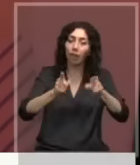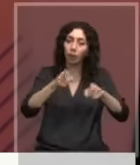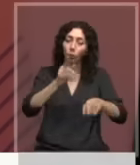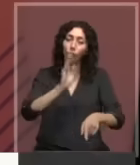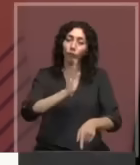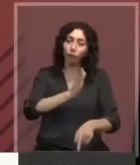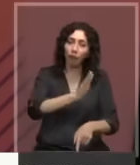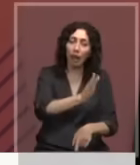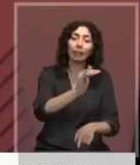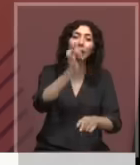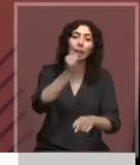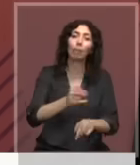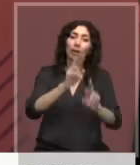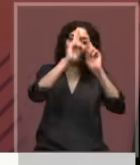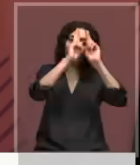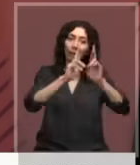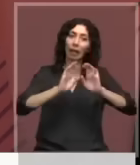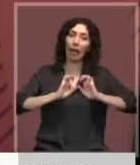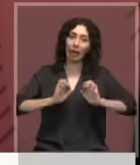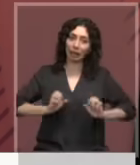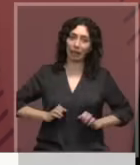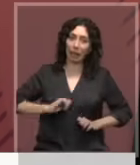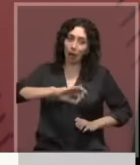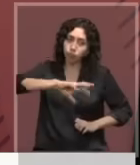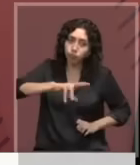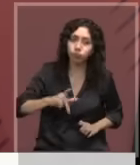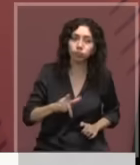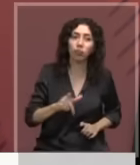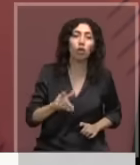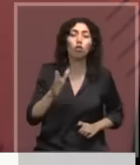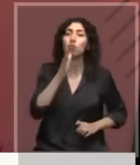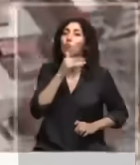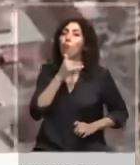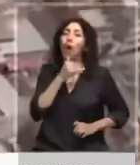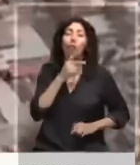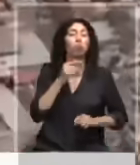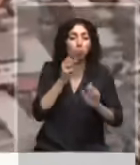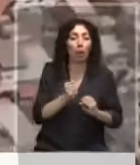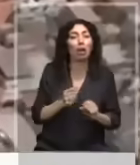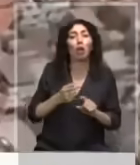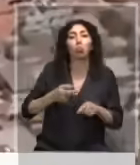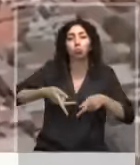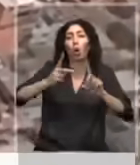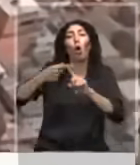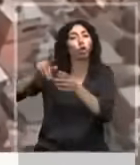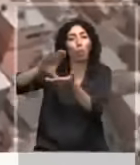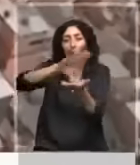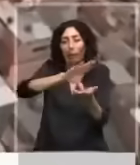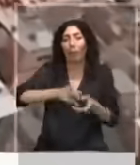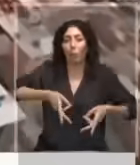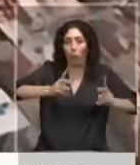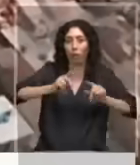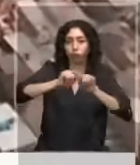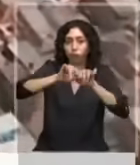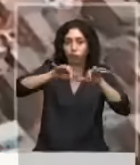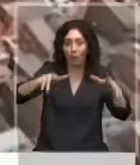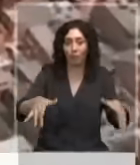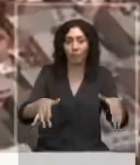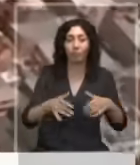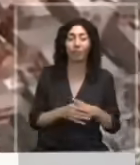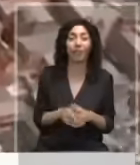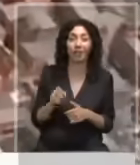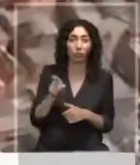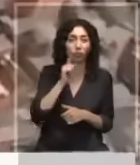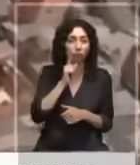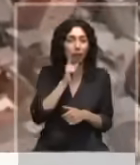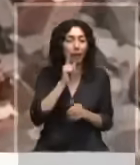la ética criminal, el comando no tiene límite territorial. Ideas que son parte de sus 18 mandamientos,